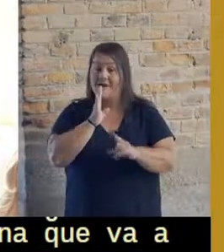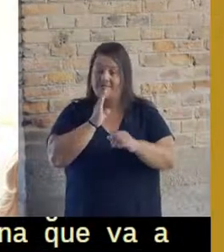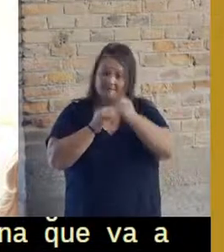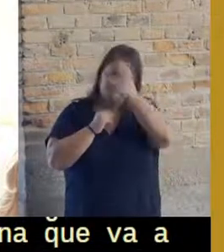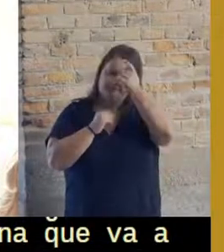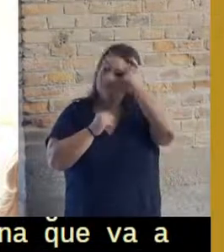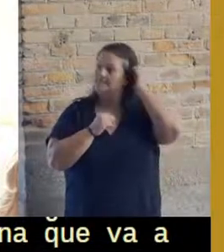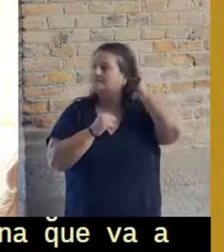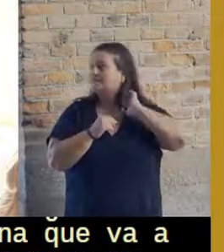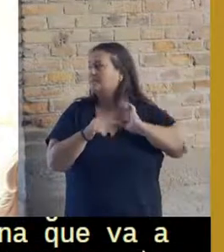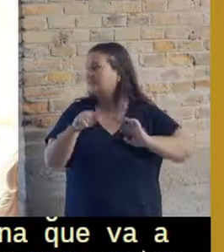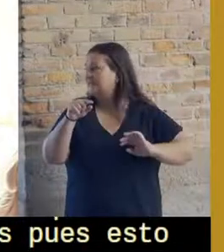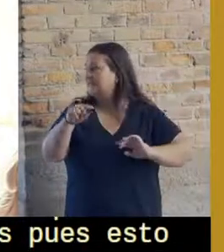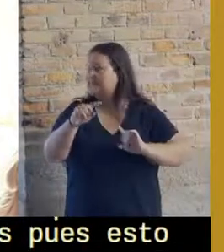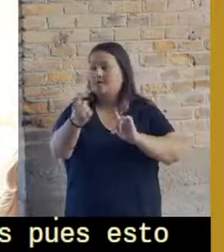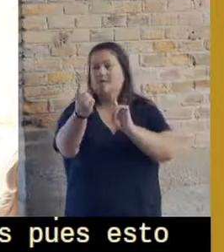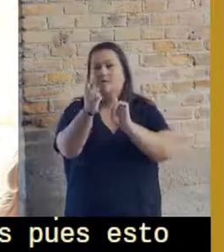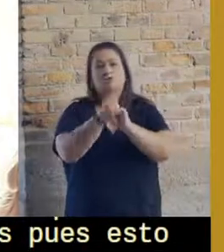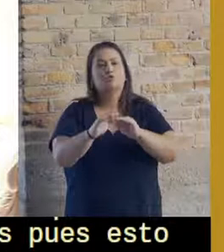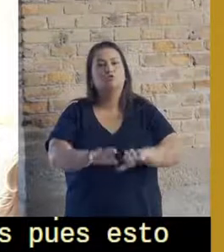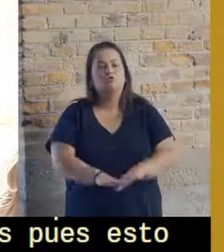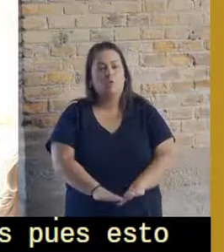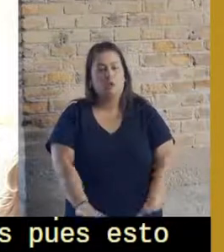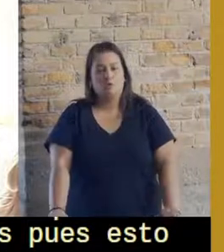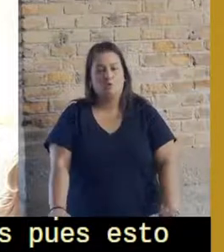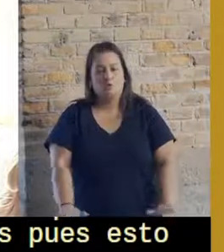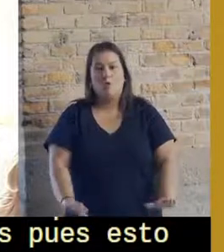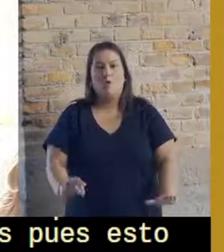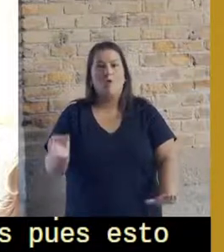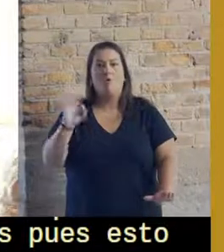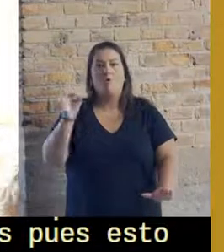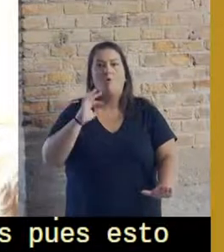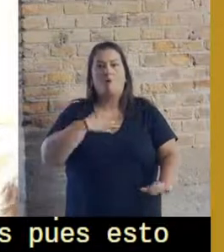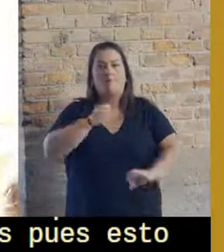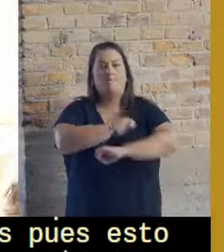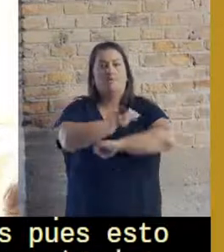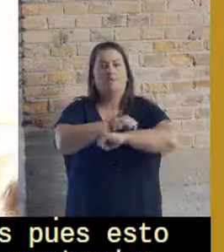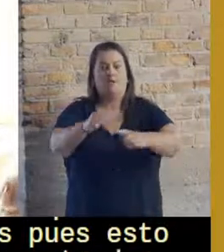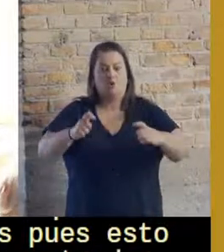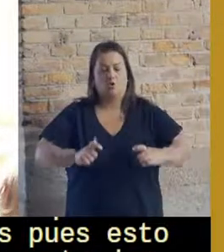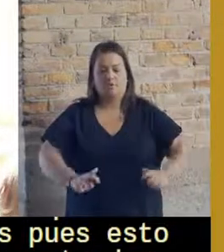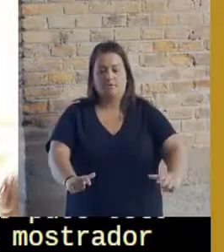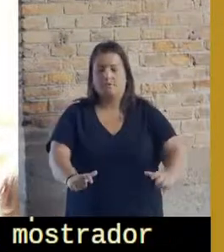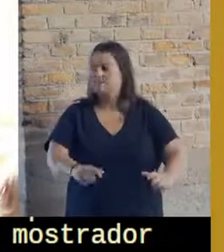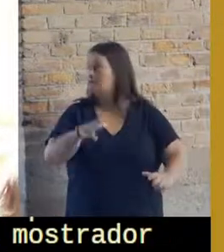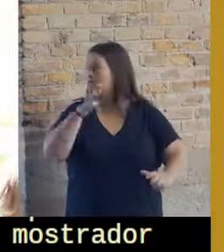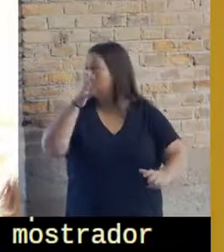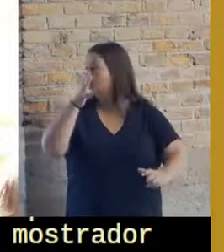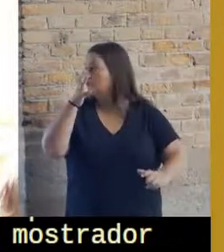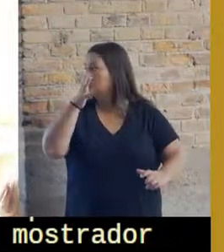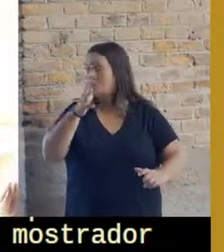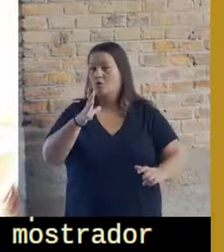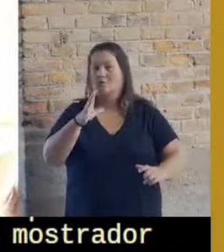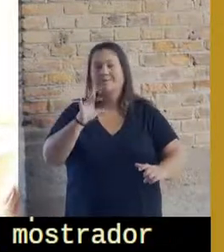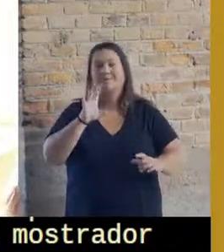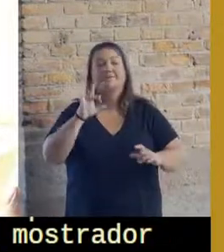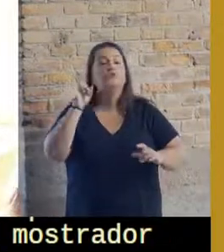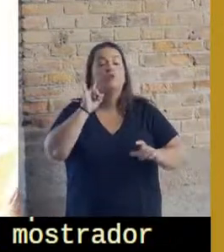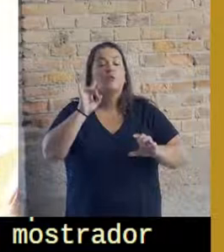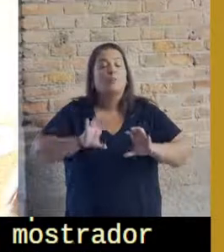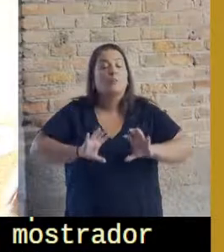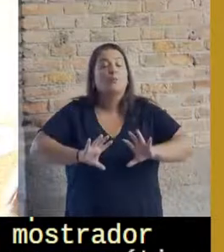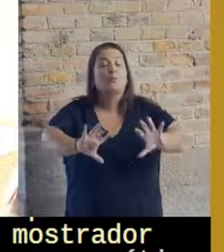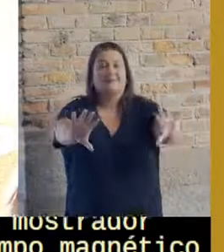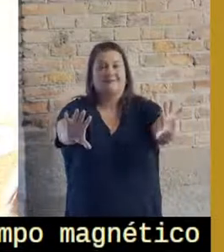antes pues esto se puede poner en el suelo o se puede poner en el mostrador Porque aquí se se implementa el sonido para allá el campo